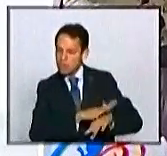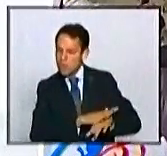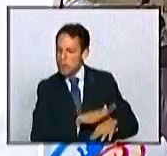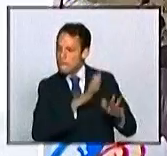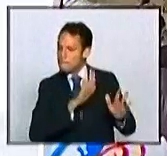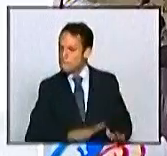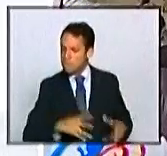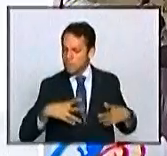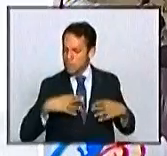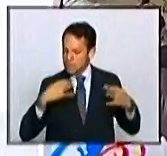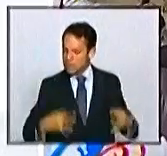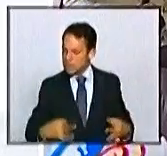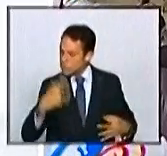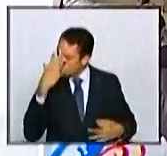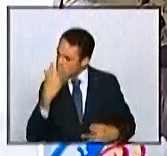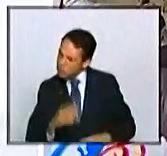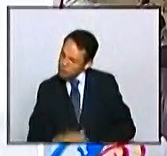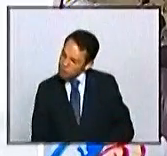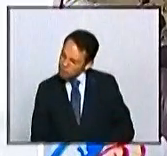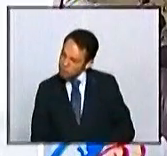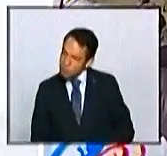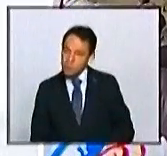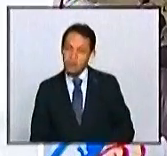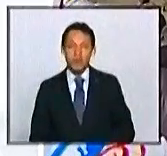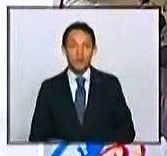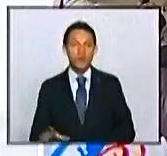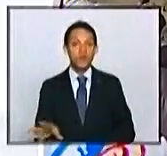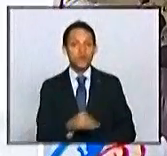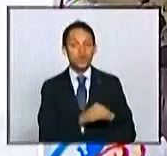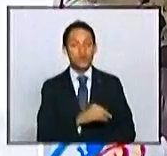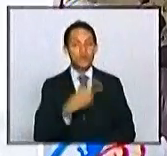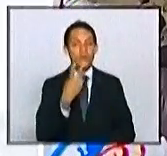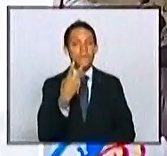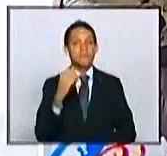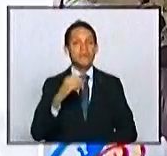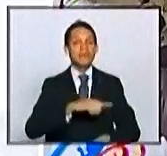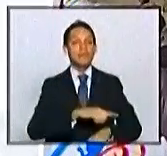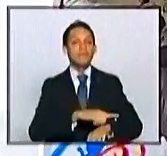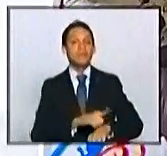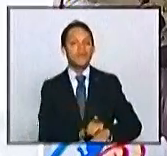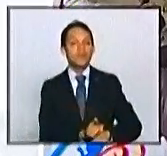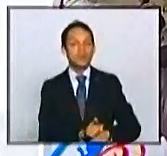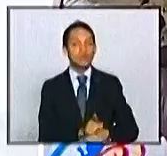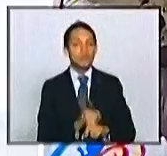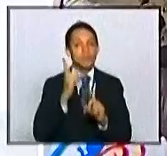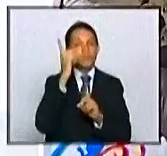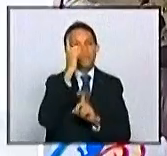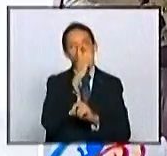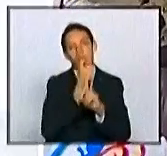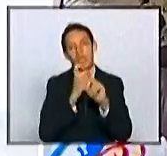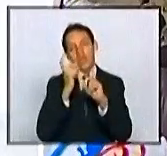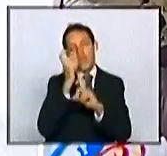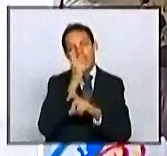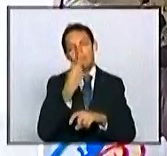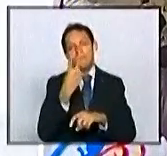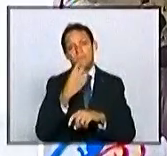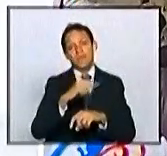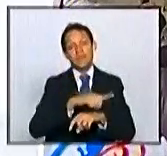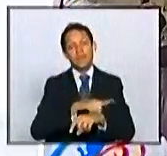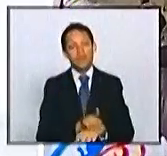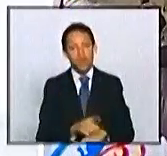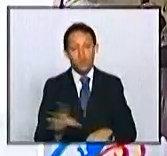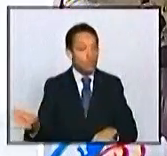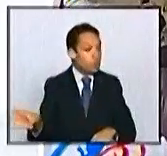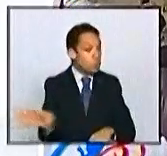en muchas de acá del oriente sacamos 20 minutos diarios para meditar. Todos